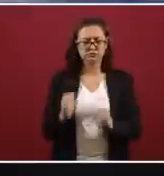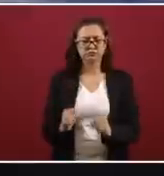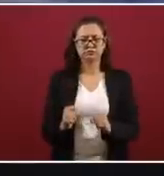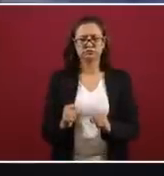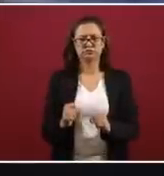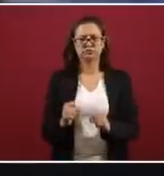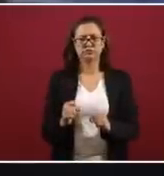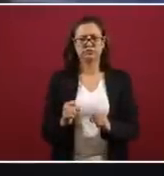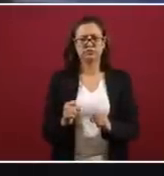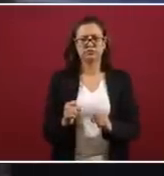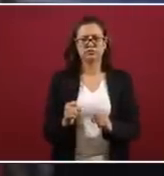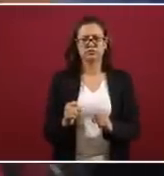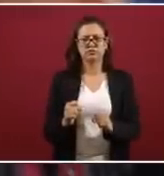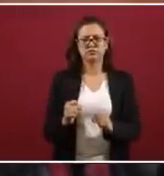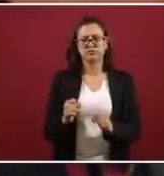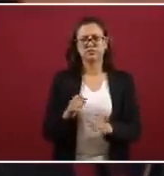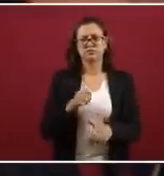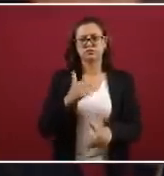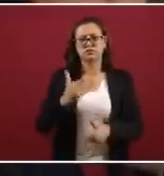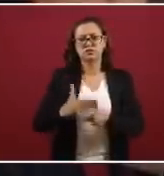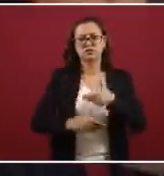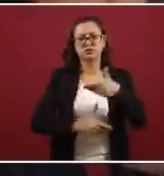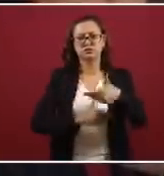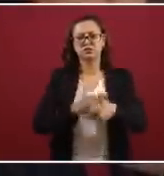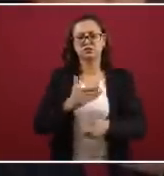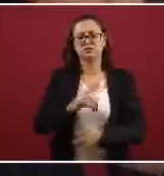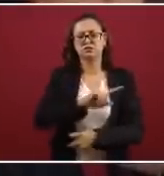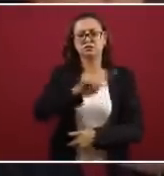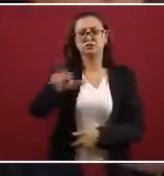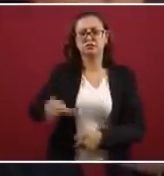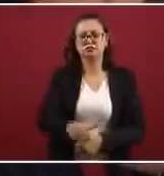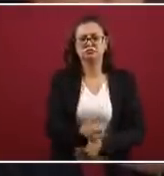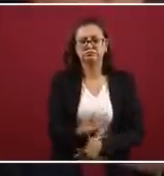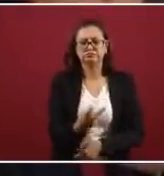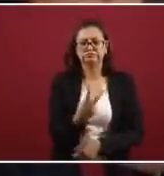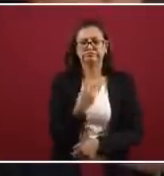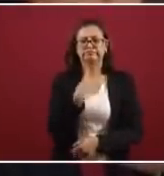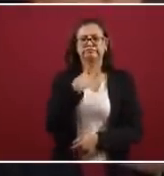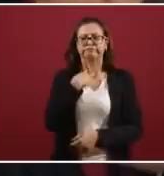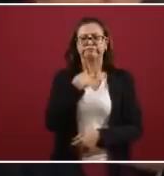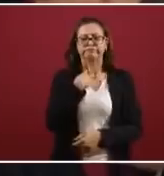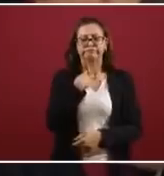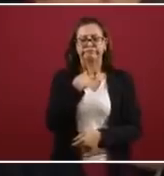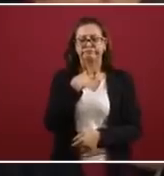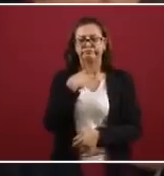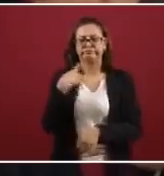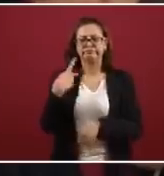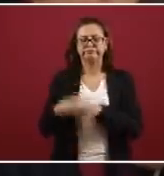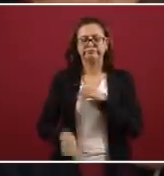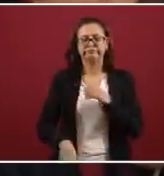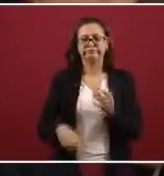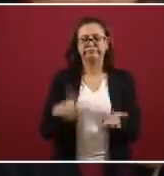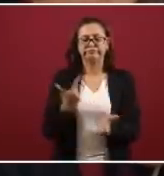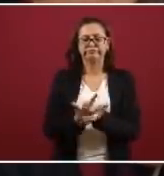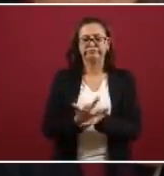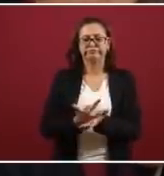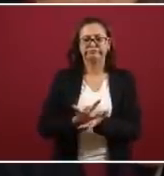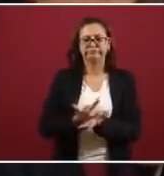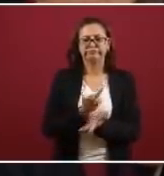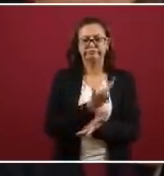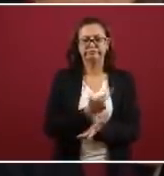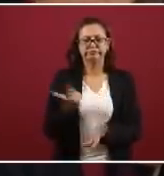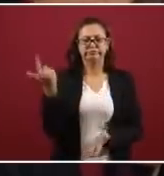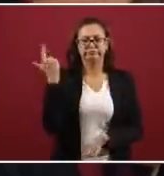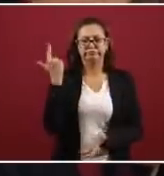Ignacio Valle, al final escasez y afectó gravemente a los presupuestos de esas naciones en los gobiernos de Fujimori y el